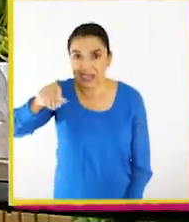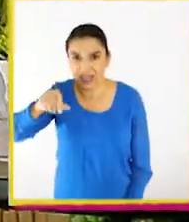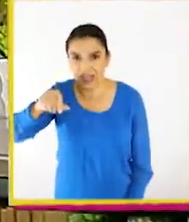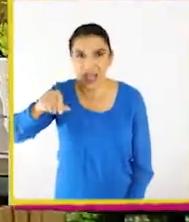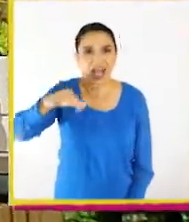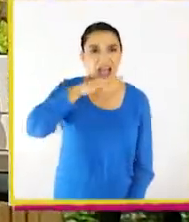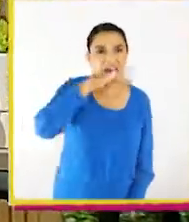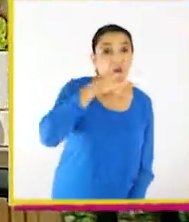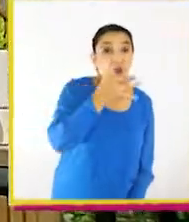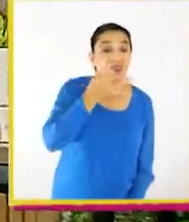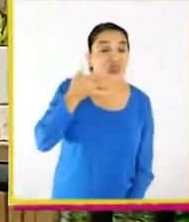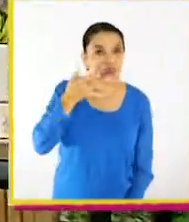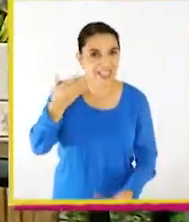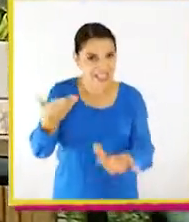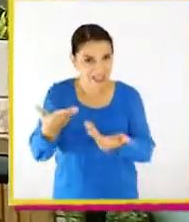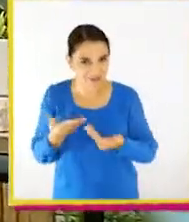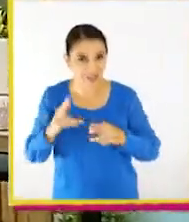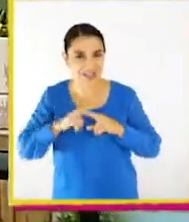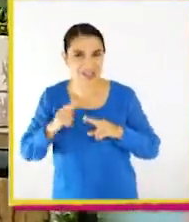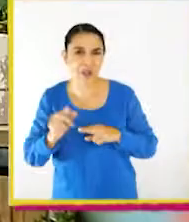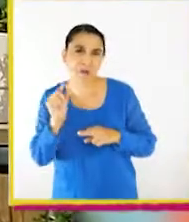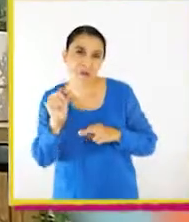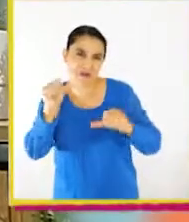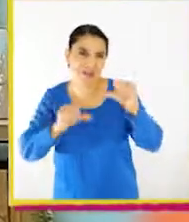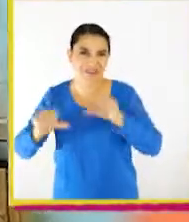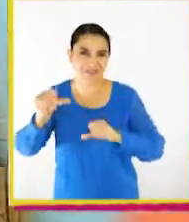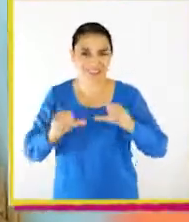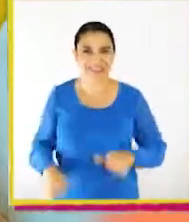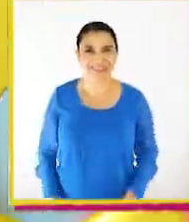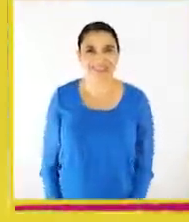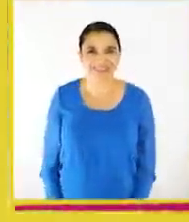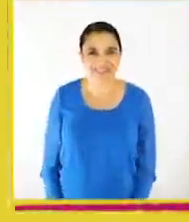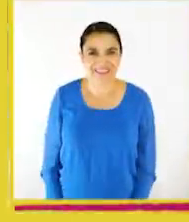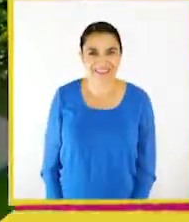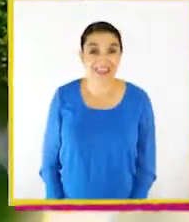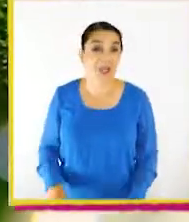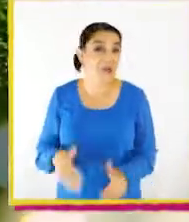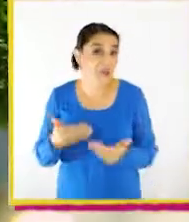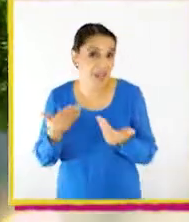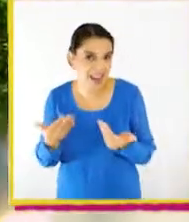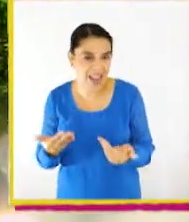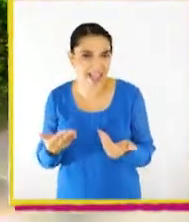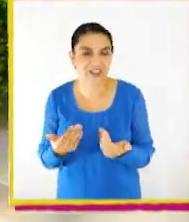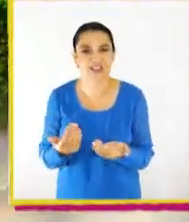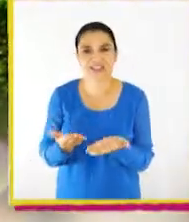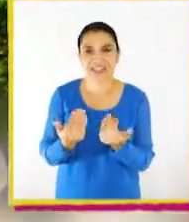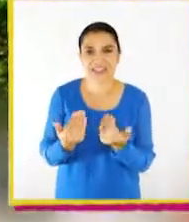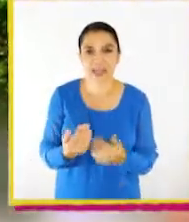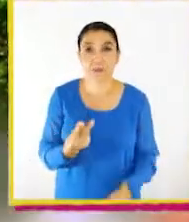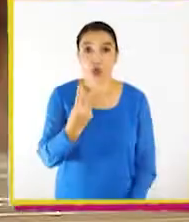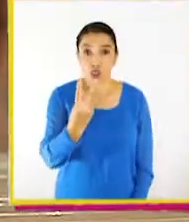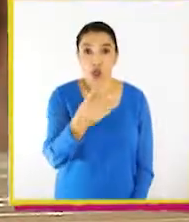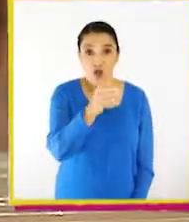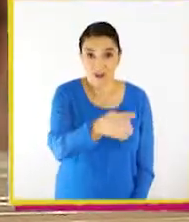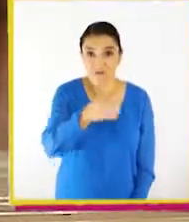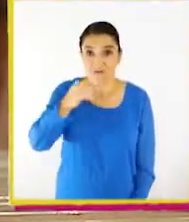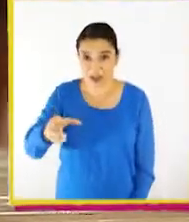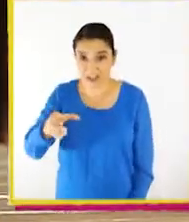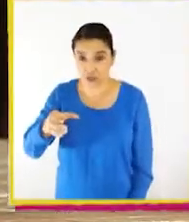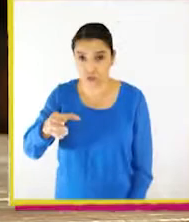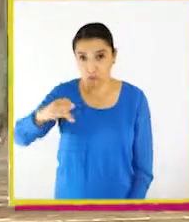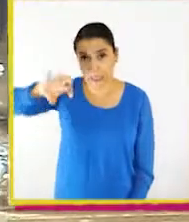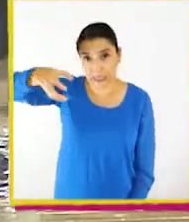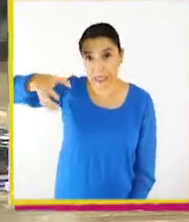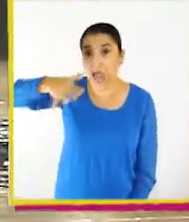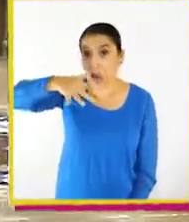y el agua dulce. Los invito a realizar un mini experimento. Para esto necesitaremos dos vasos con